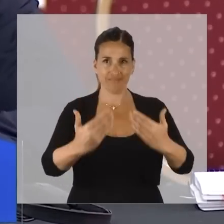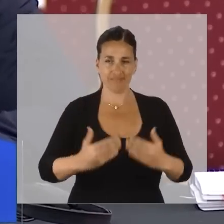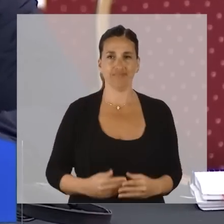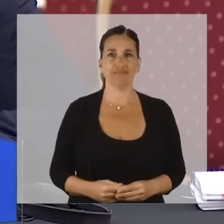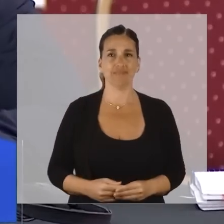gracias